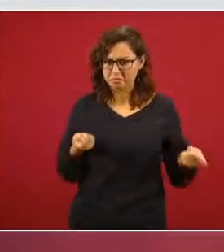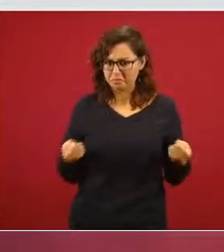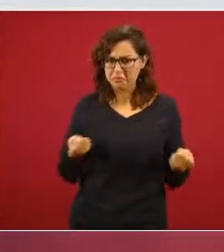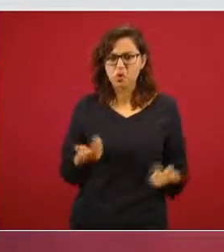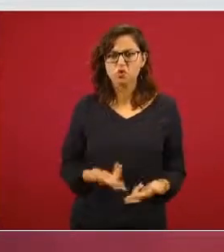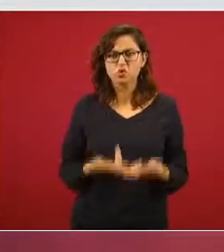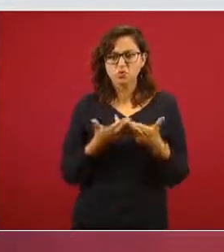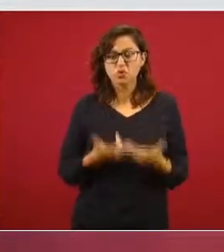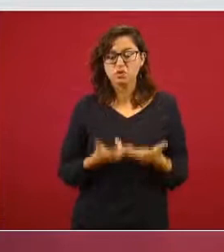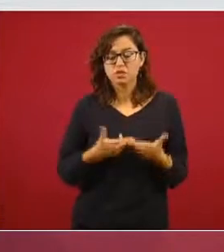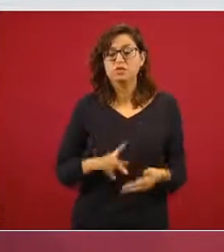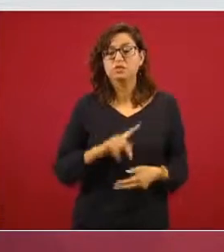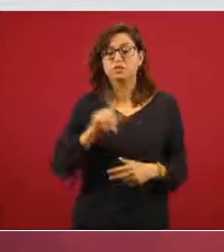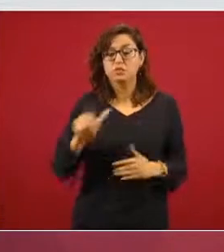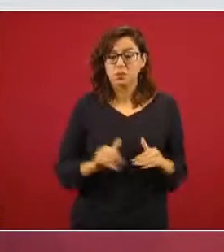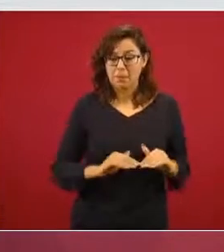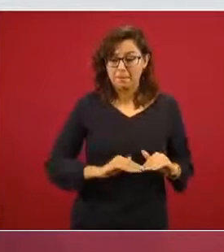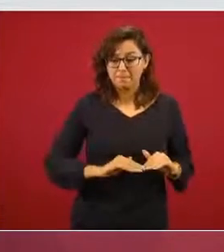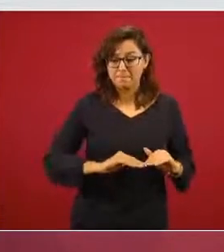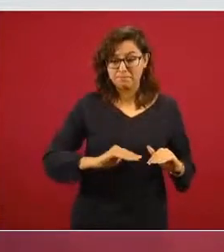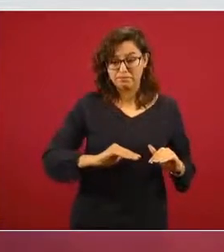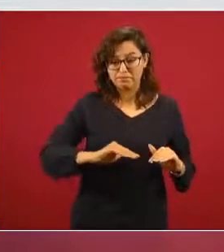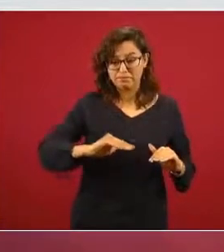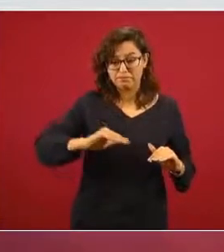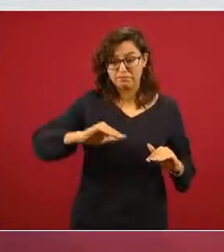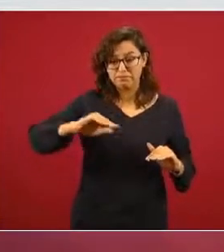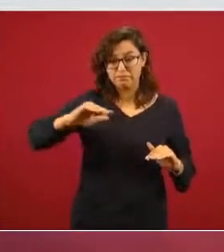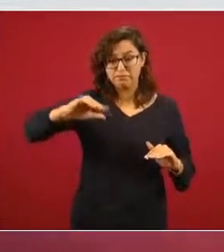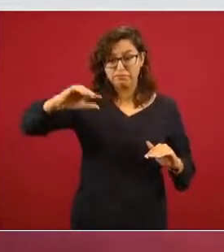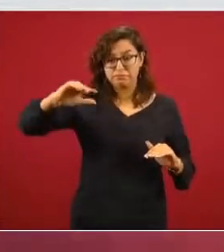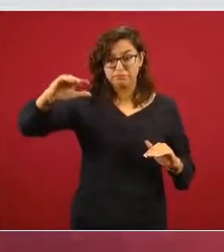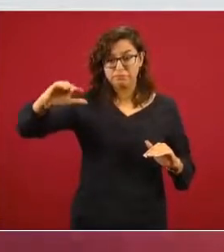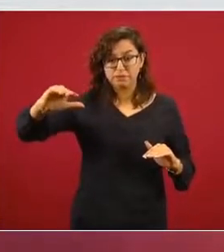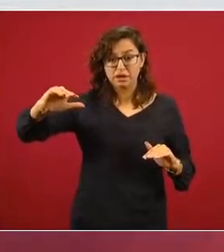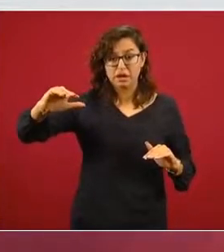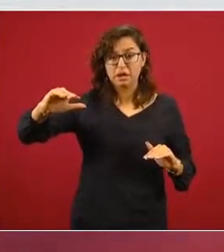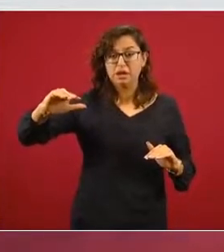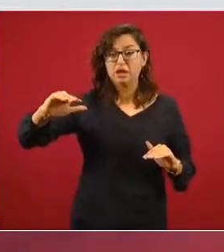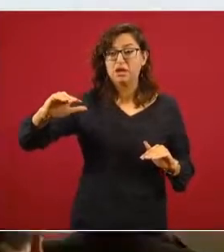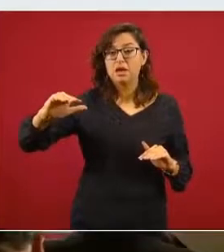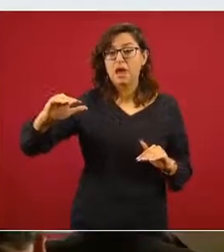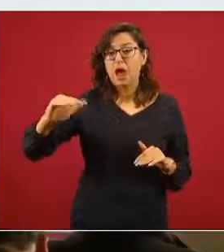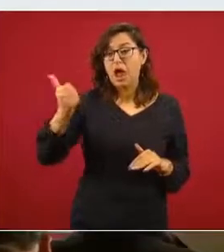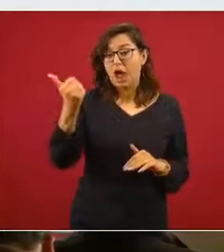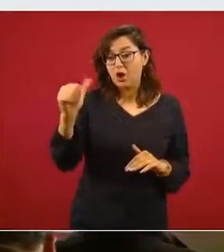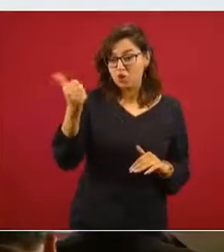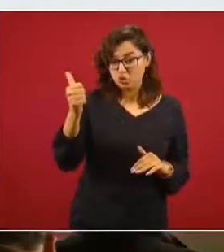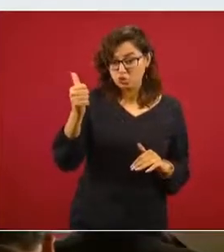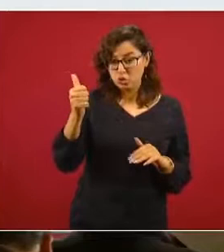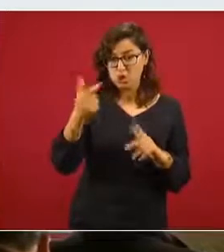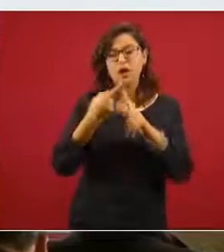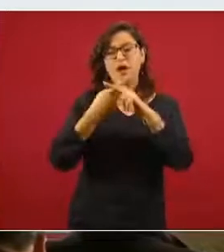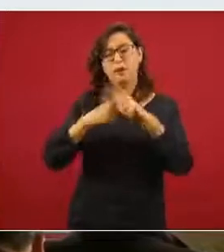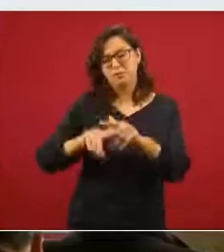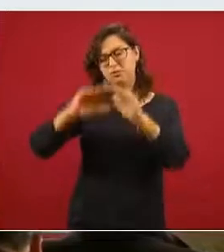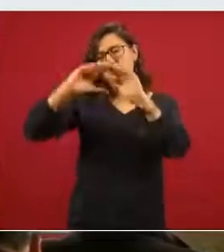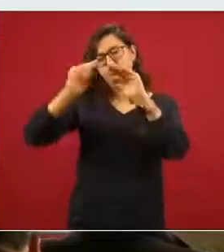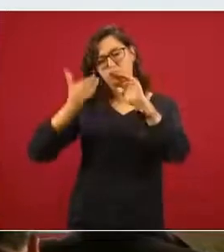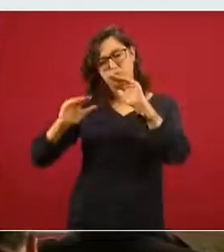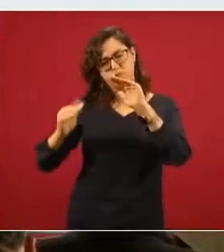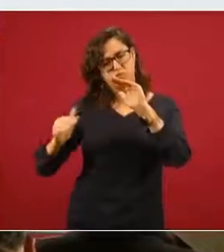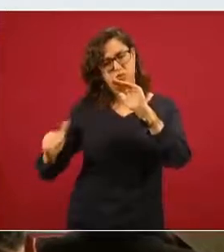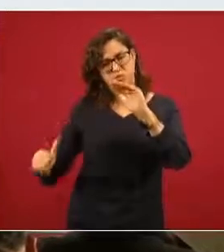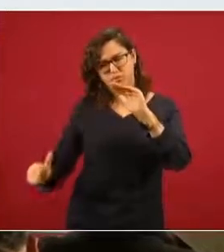disponibilidad hospitalaria. Después tuvo la fase de ascenso y desde un poco antes del 1 de agosto ya tiene un descenso